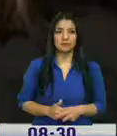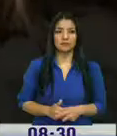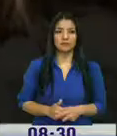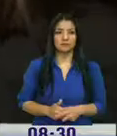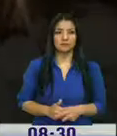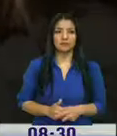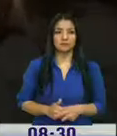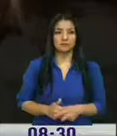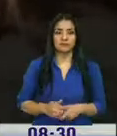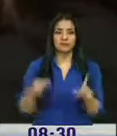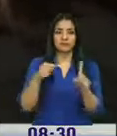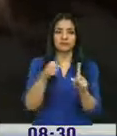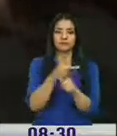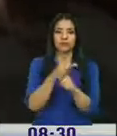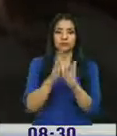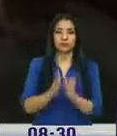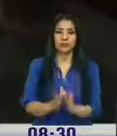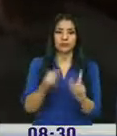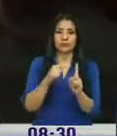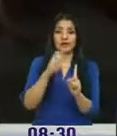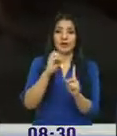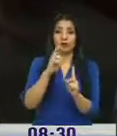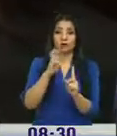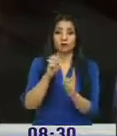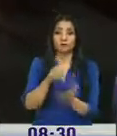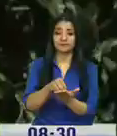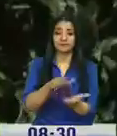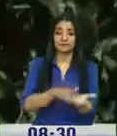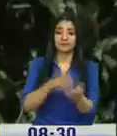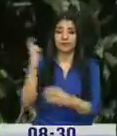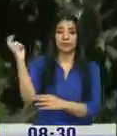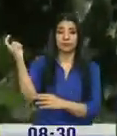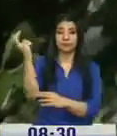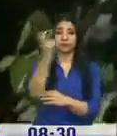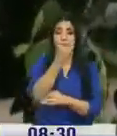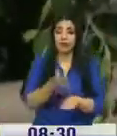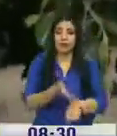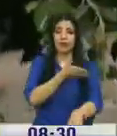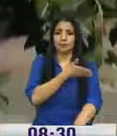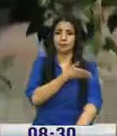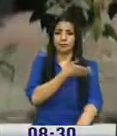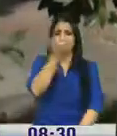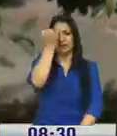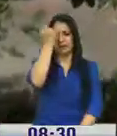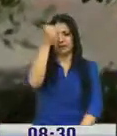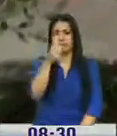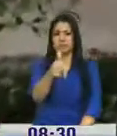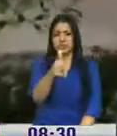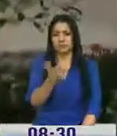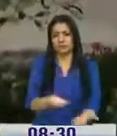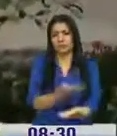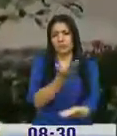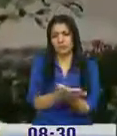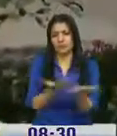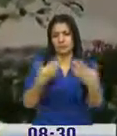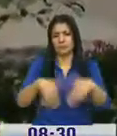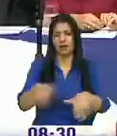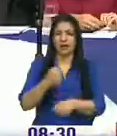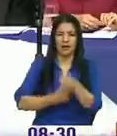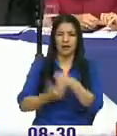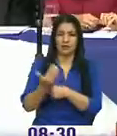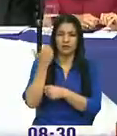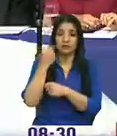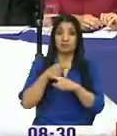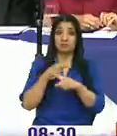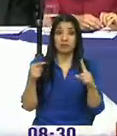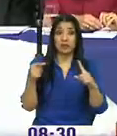Según el concejal de Quito, Carlos Páez, el proyecto de metroférico ya habría sido planteado por iniciativa ciudadana hace varios años. Sin embargo, no fue hasta la noche de